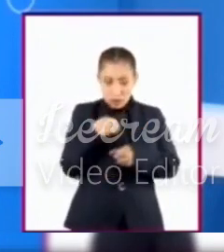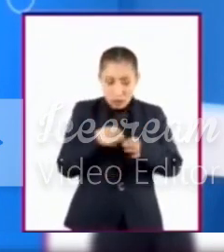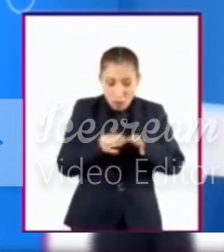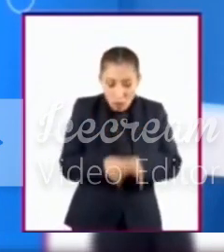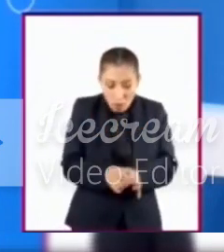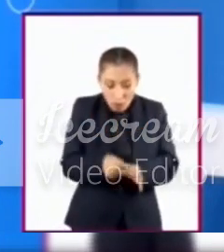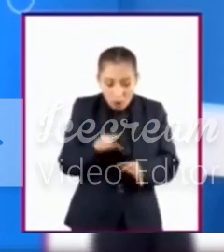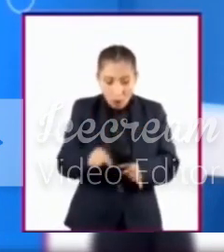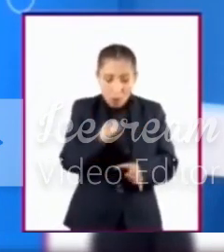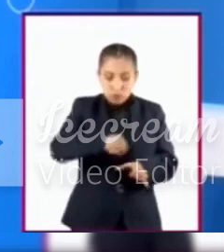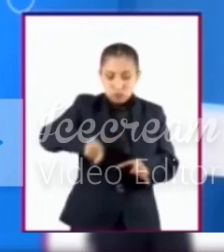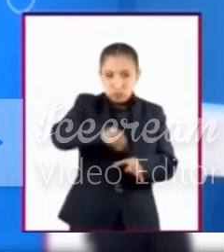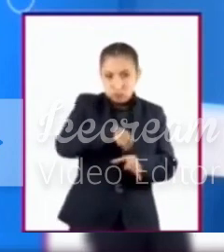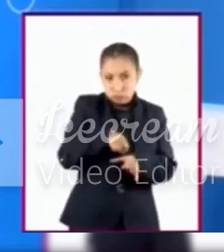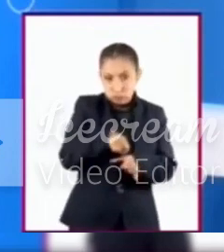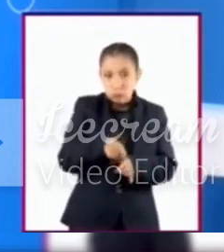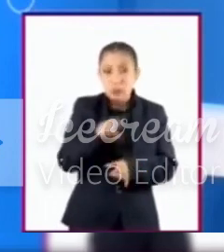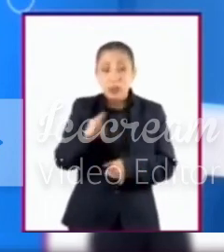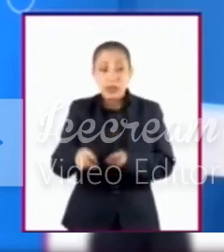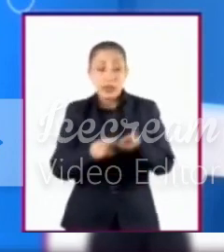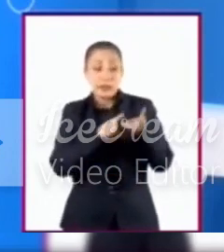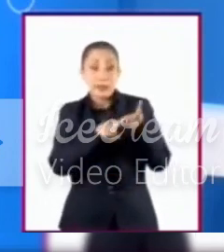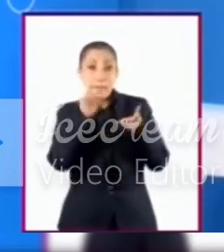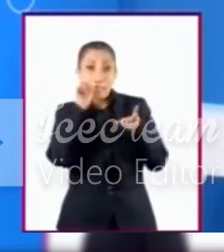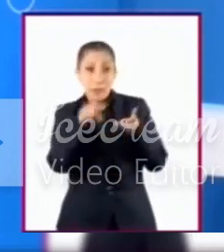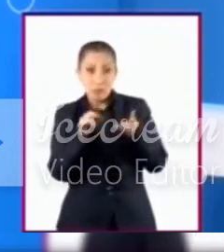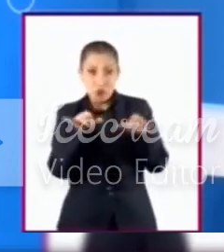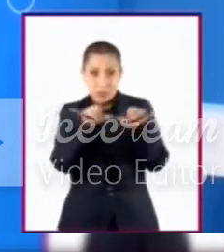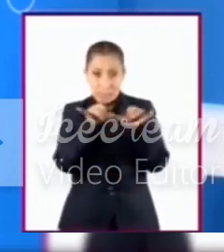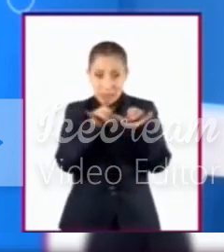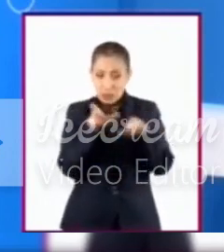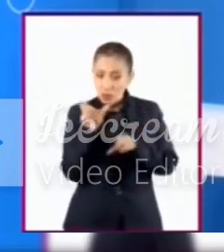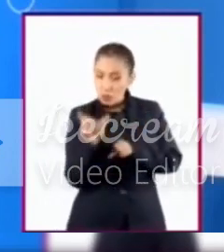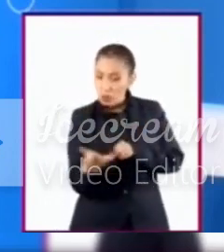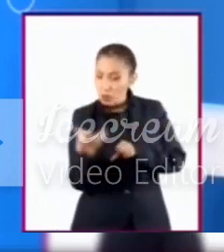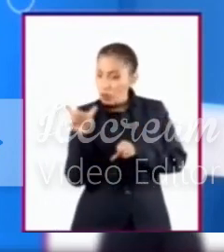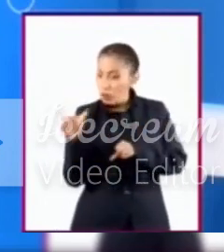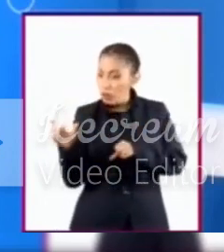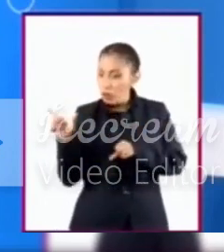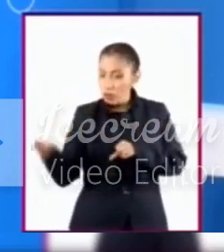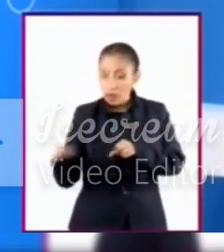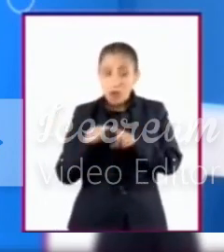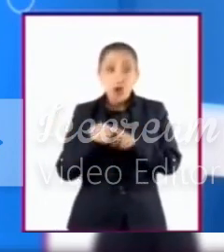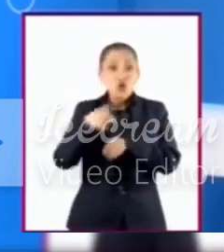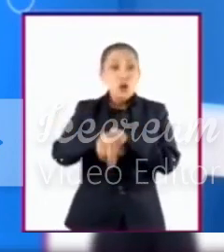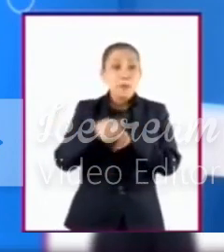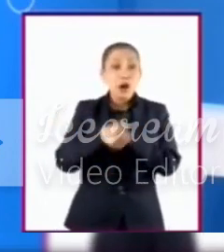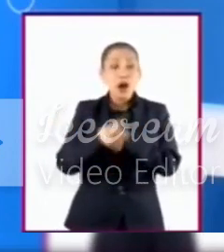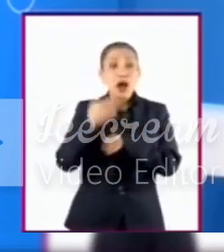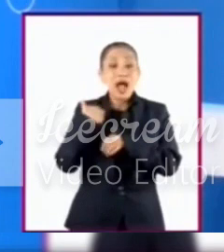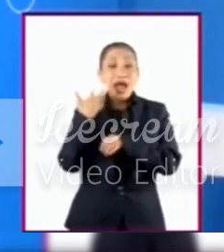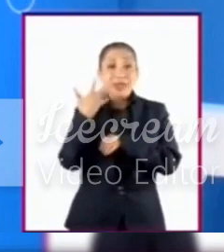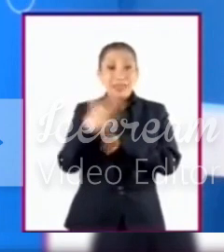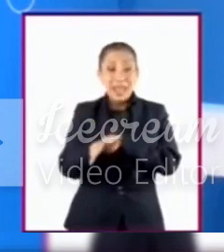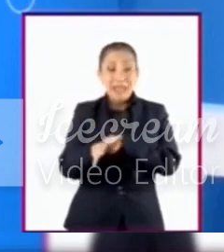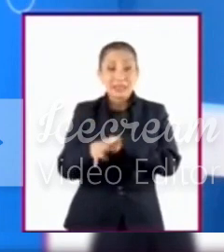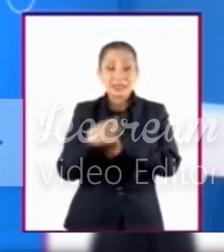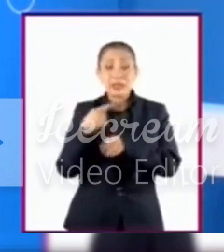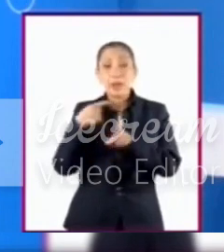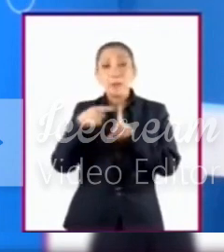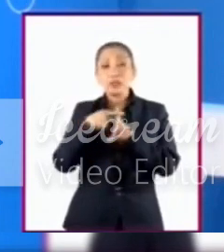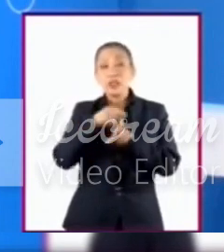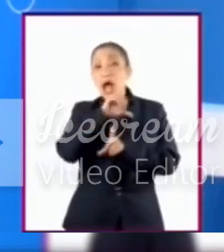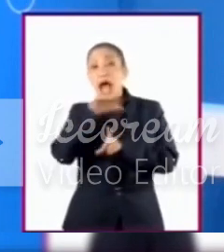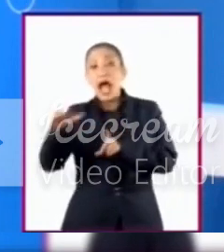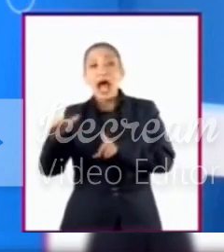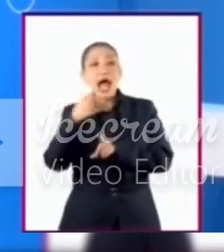cero. 3. Considerando la misma distancia entre sí, escriban números del 10 positivo hasta el